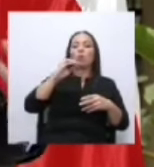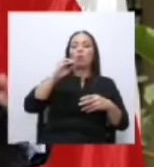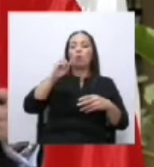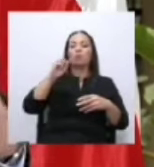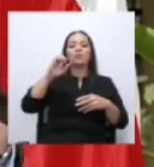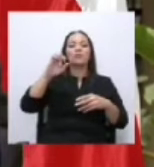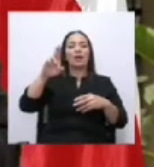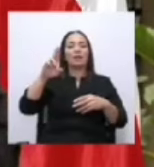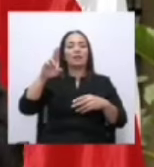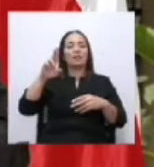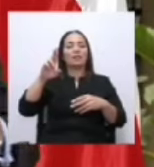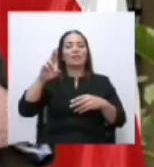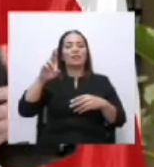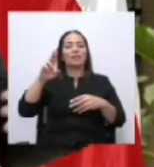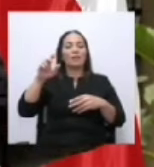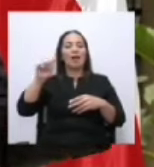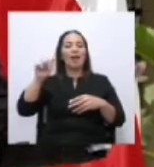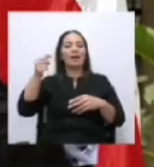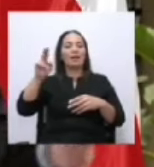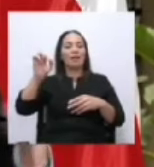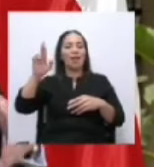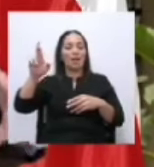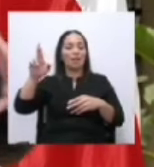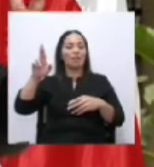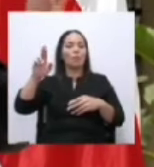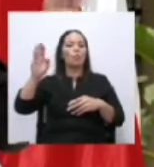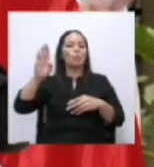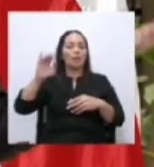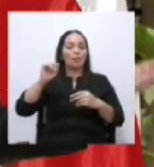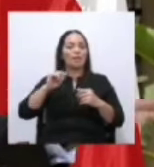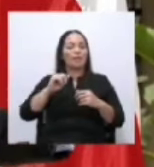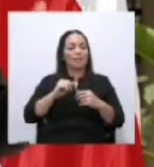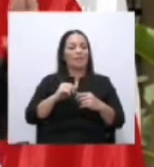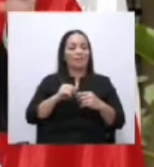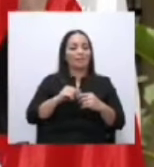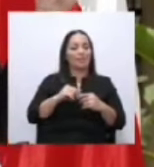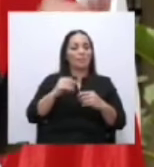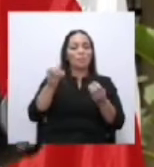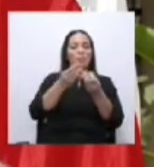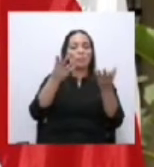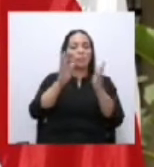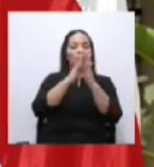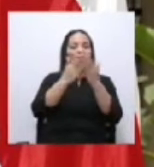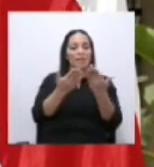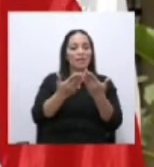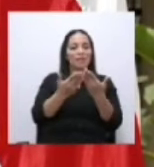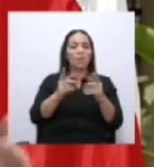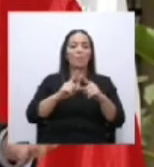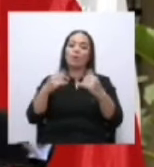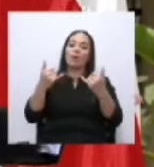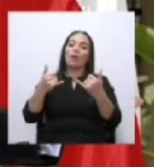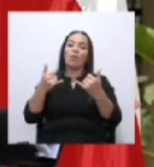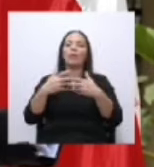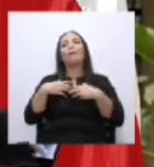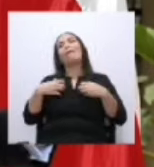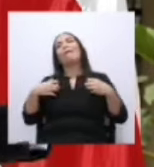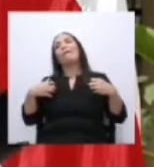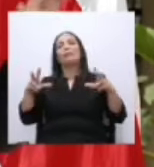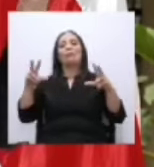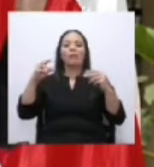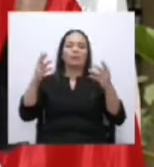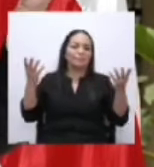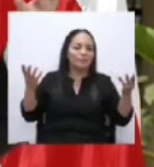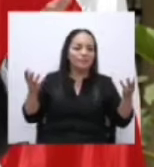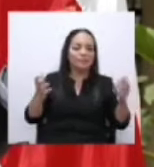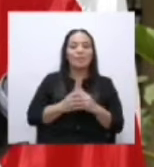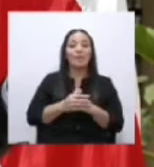Bulgarelli, tiranía de los medios, que publicó un libro y ahora se rasga la ropa. Vean, esto